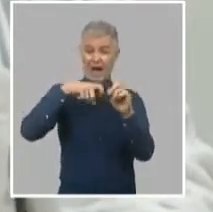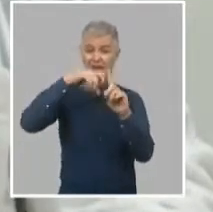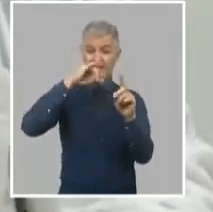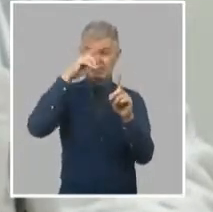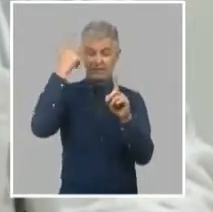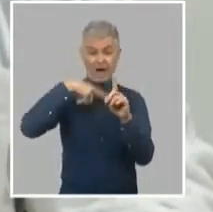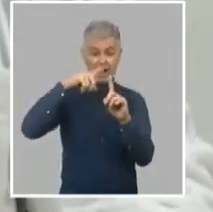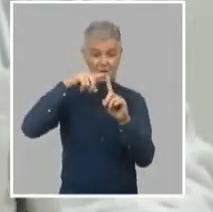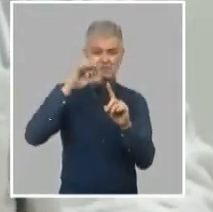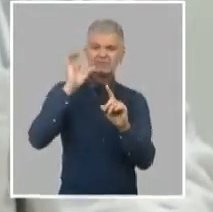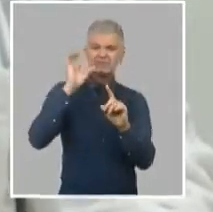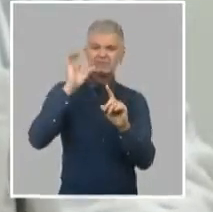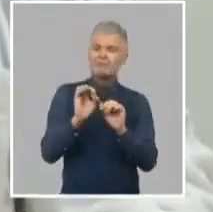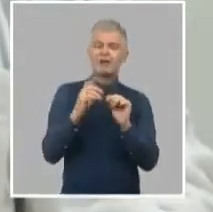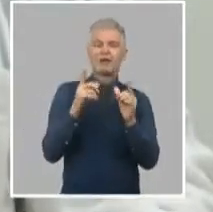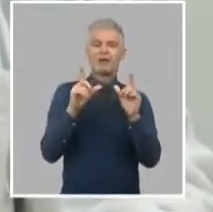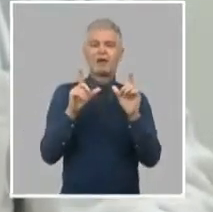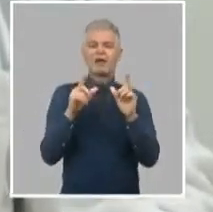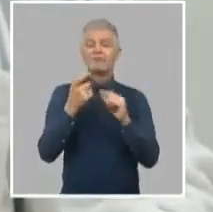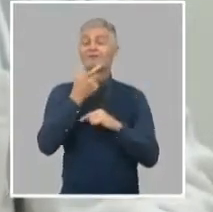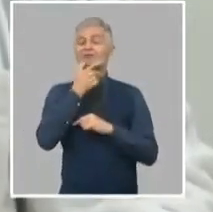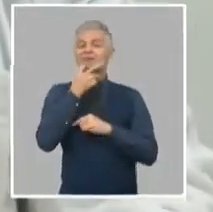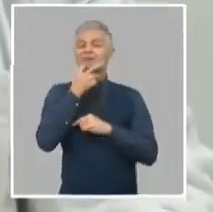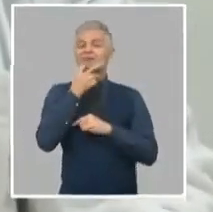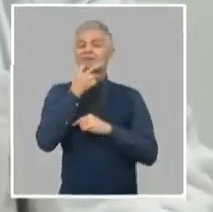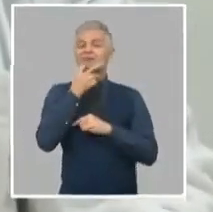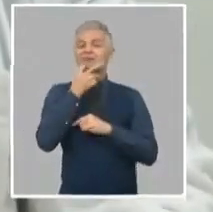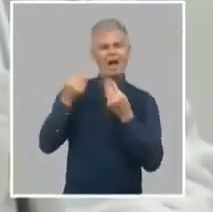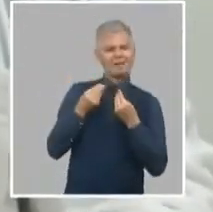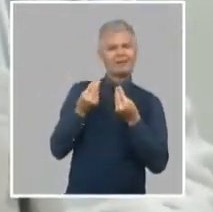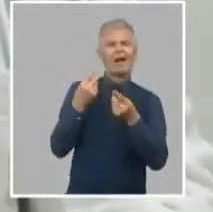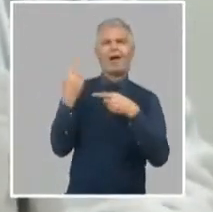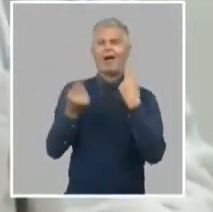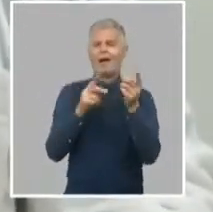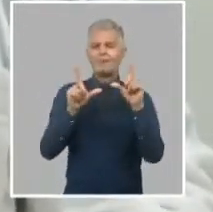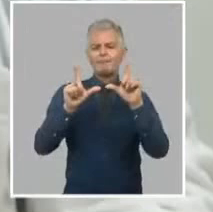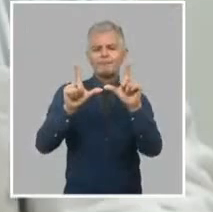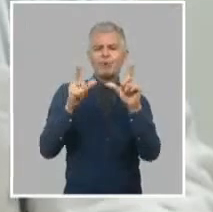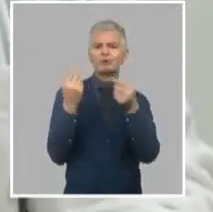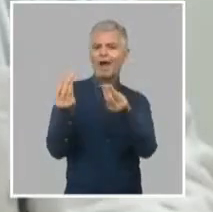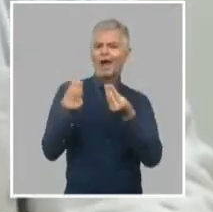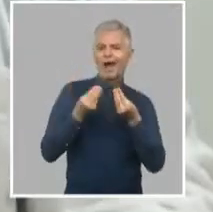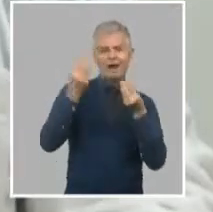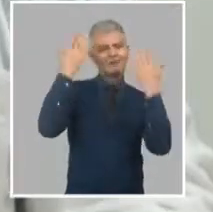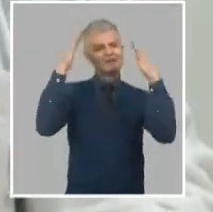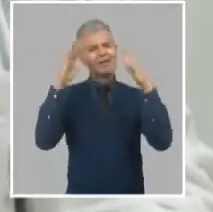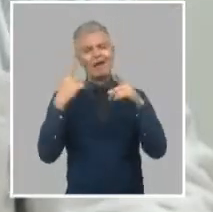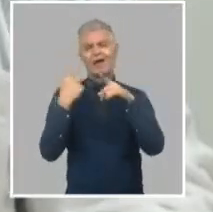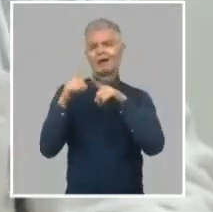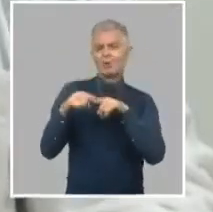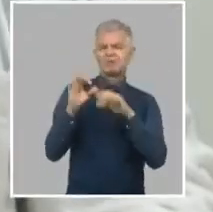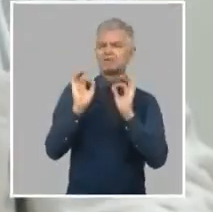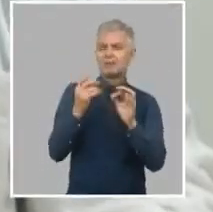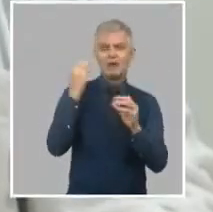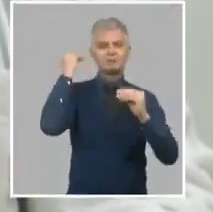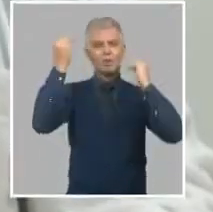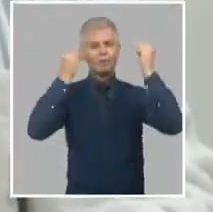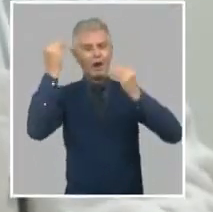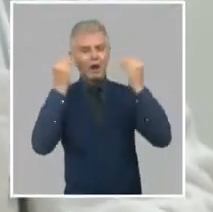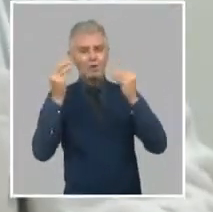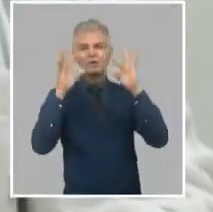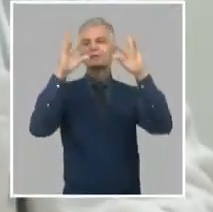constante ocupación en función de ver la política actual nuestro, el resultado obtenido de cada